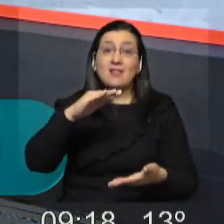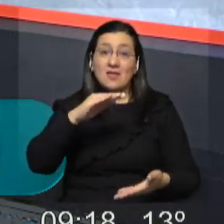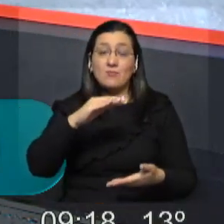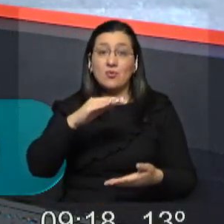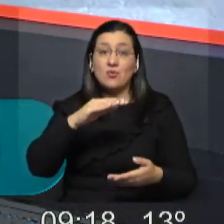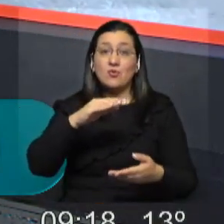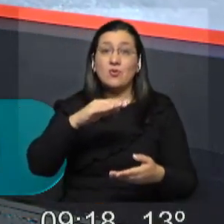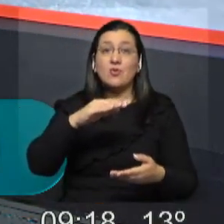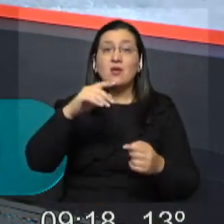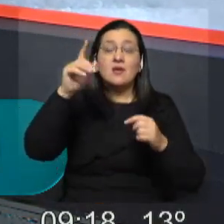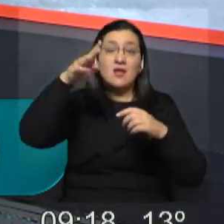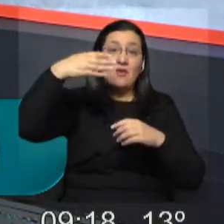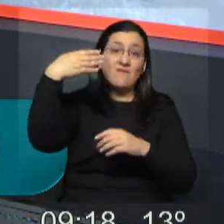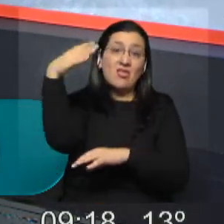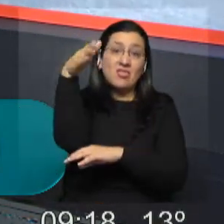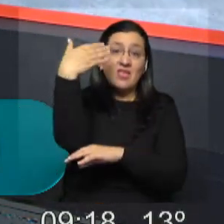de la diversidad.